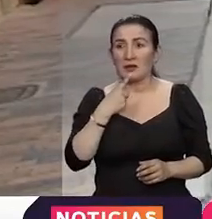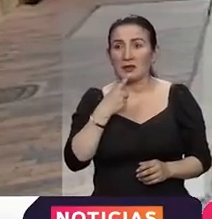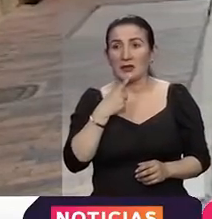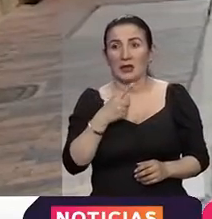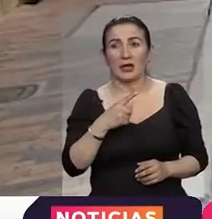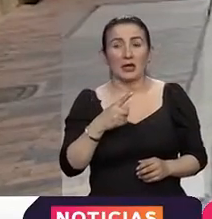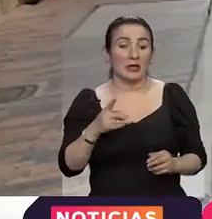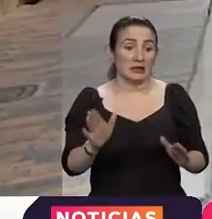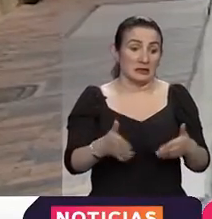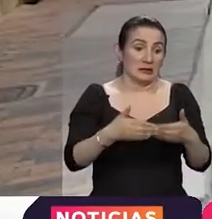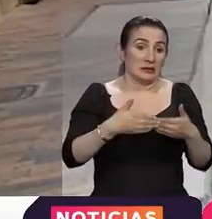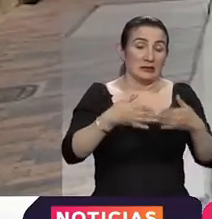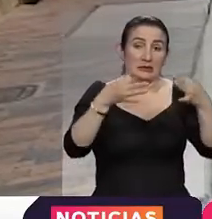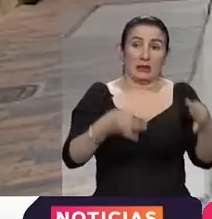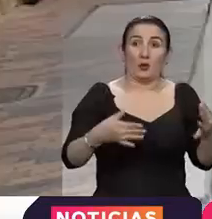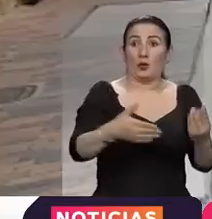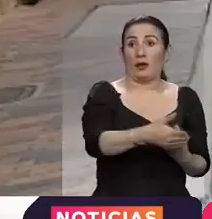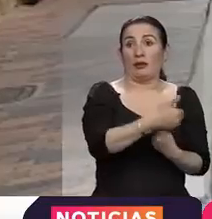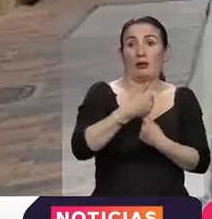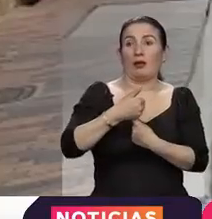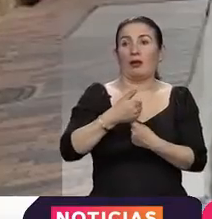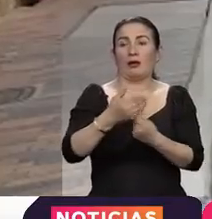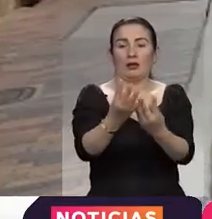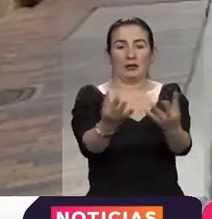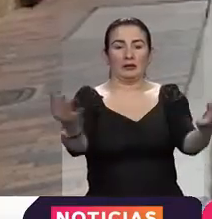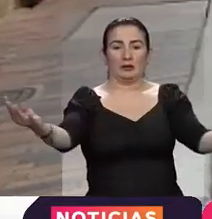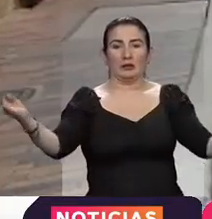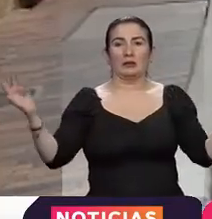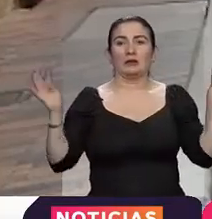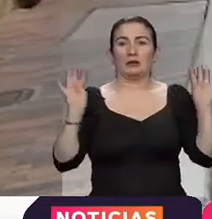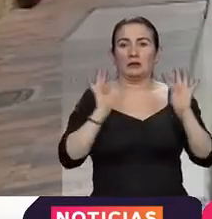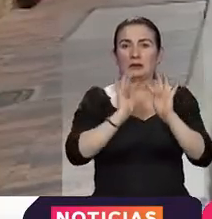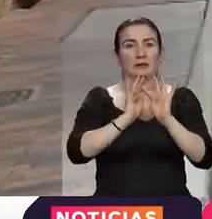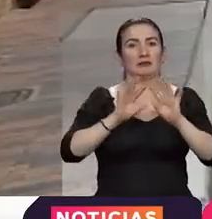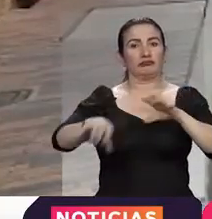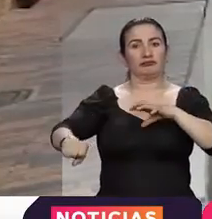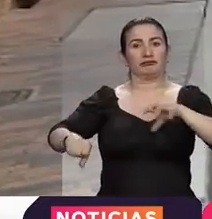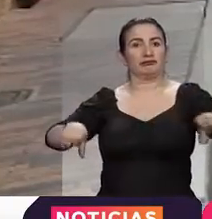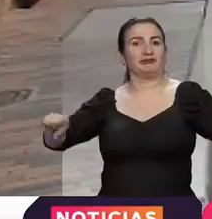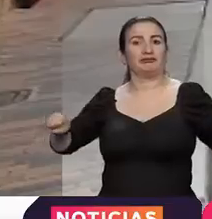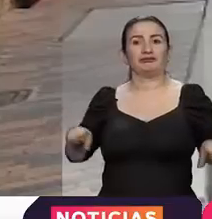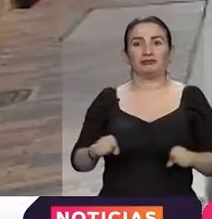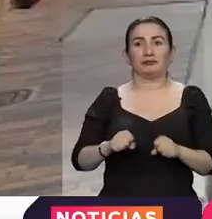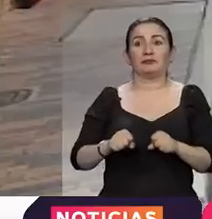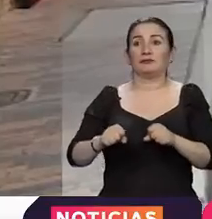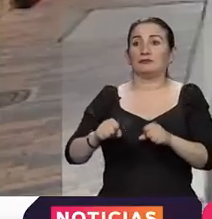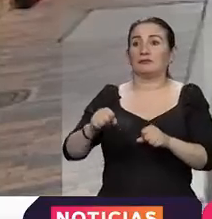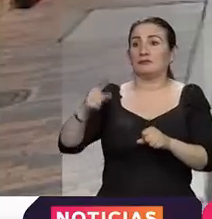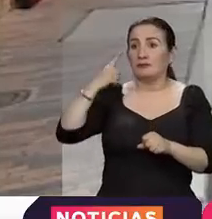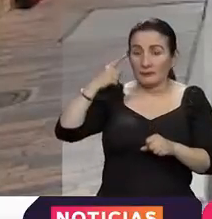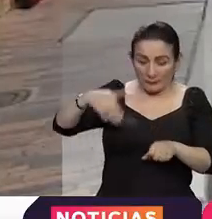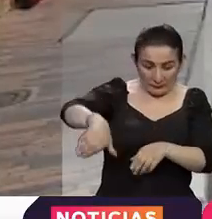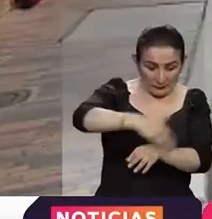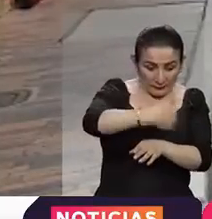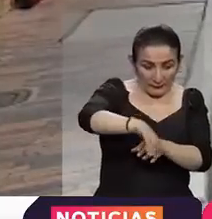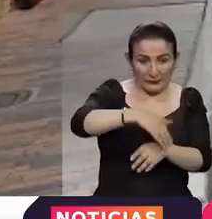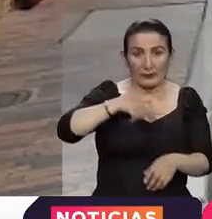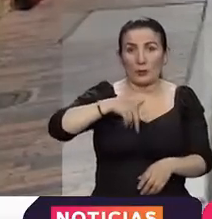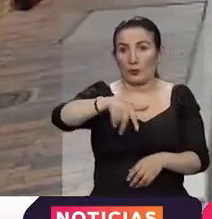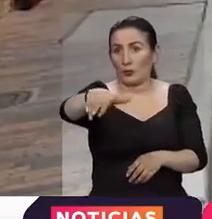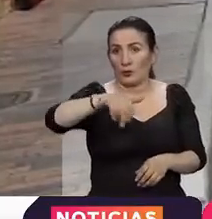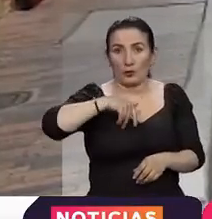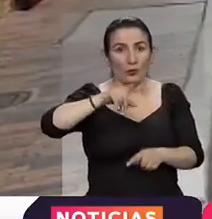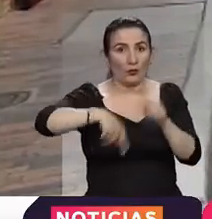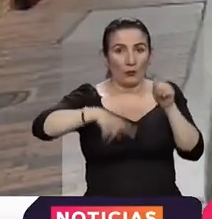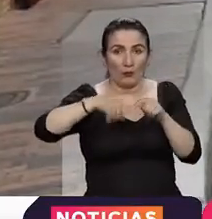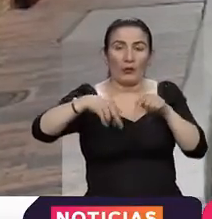razones de seguridad que no eran pues realmente justificadas, agarró y expropió el resto del barrio. De ahí fue que se quitó el tránsito de las personas, de